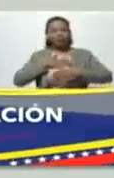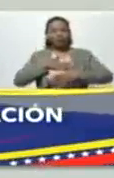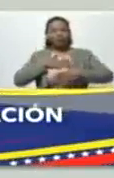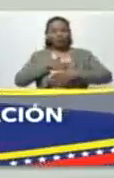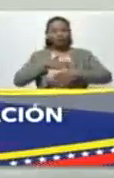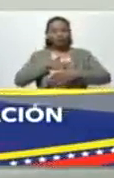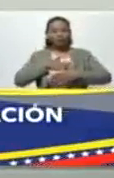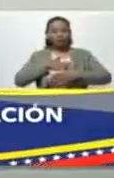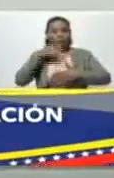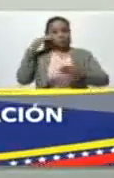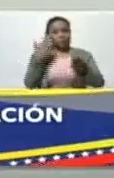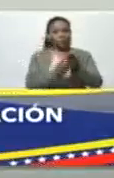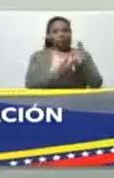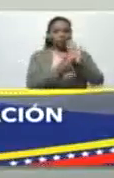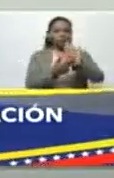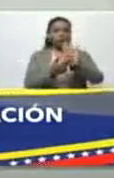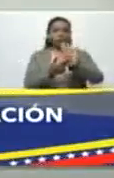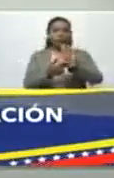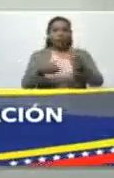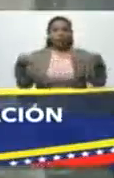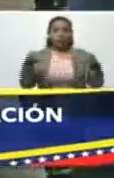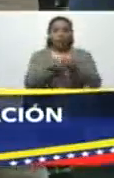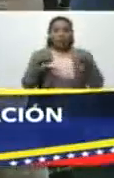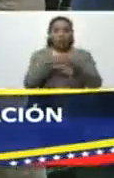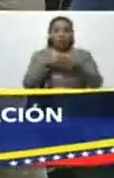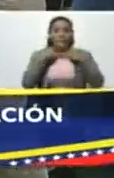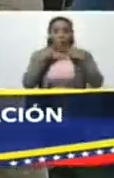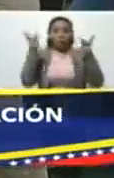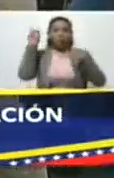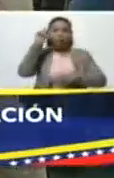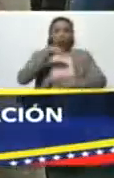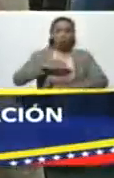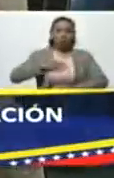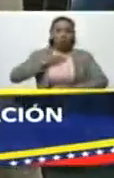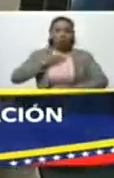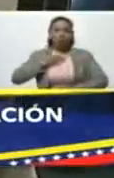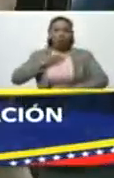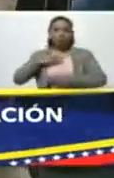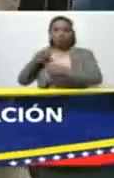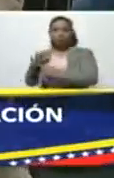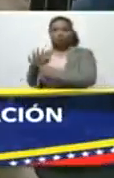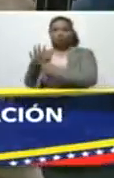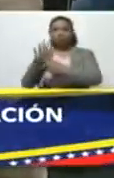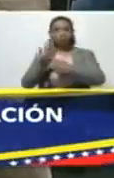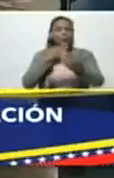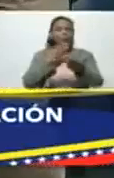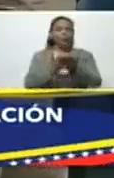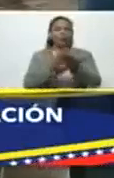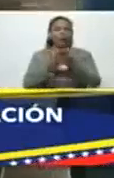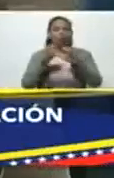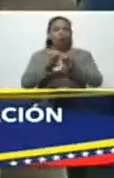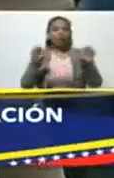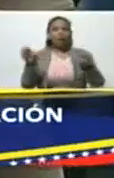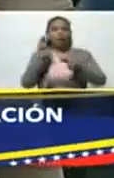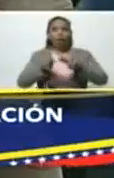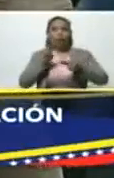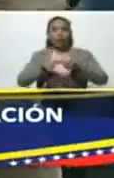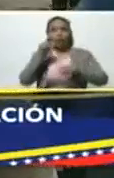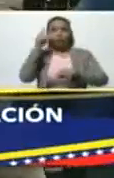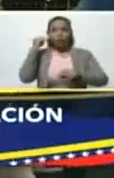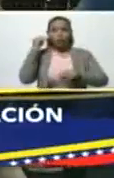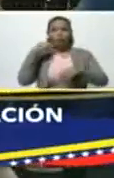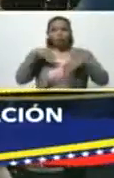de mostrarle que desde el sector público también podemos presentar esta propuesta educativa para los niños, en